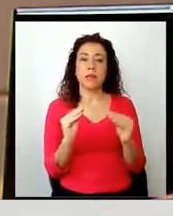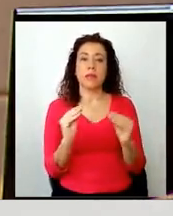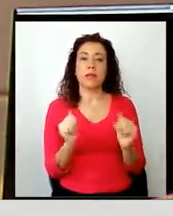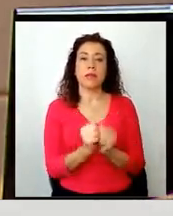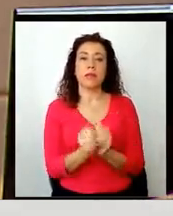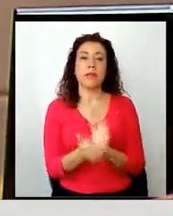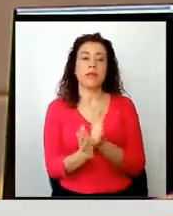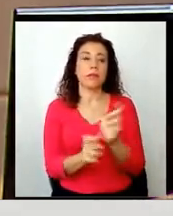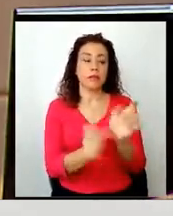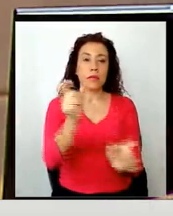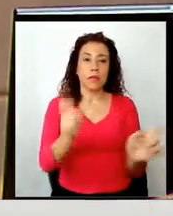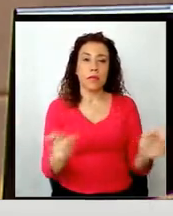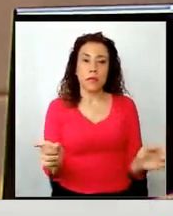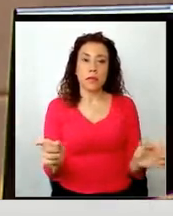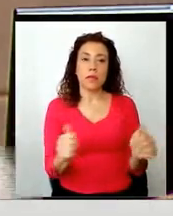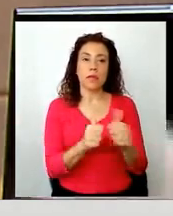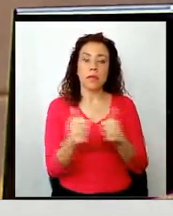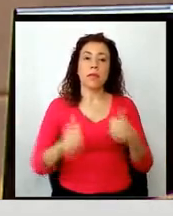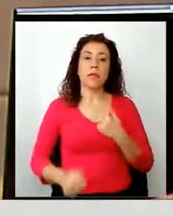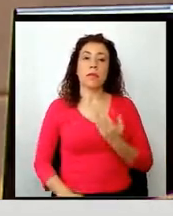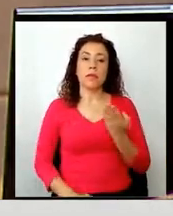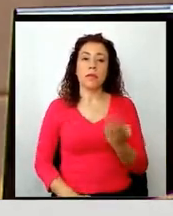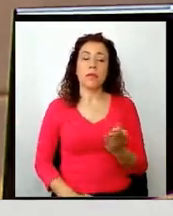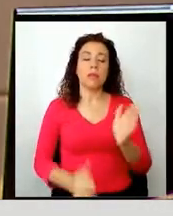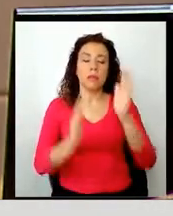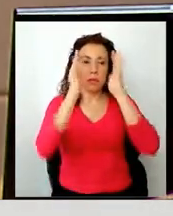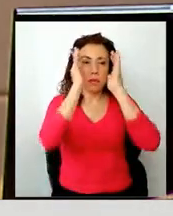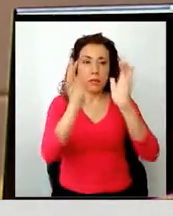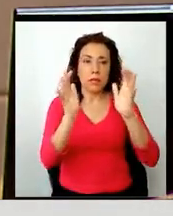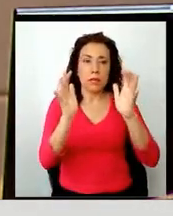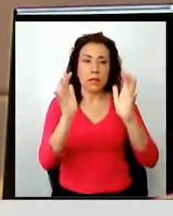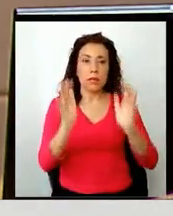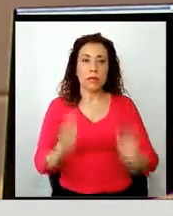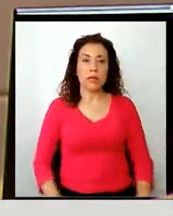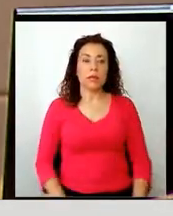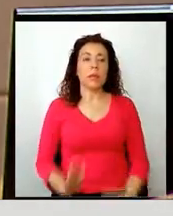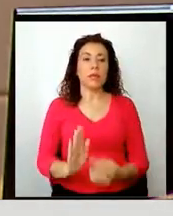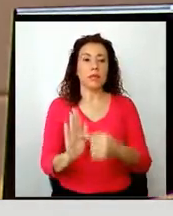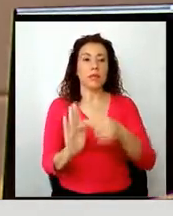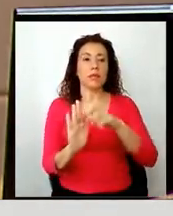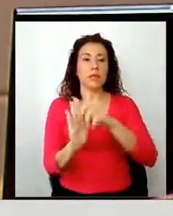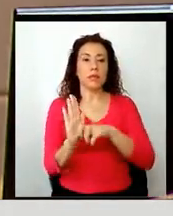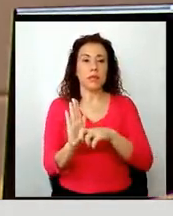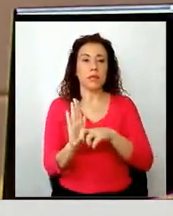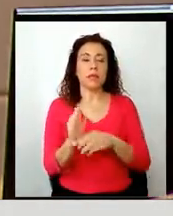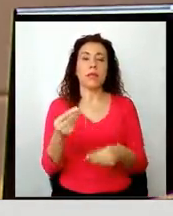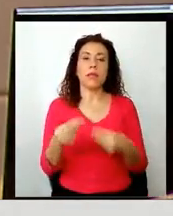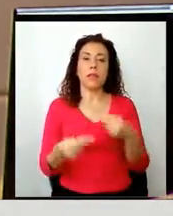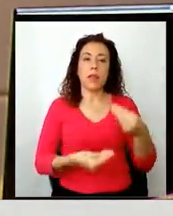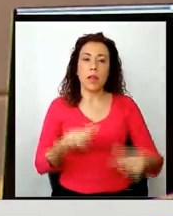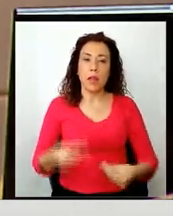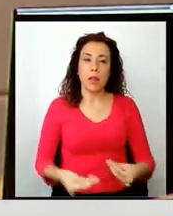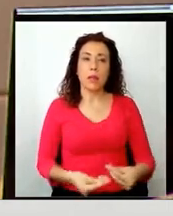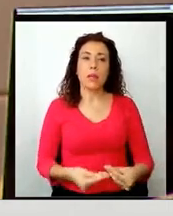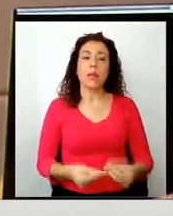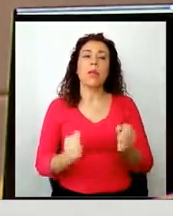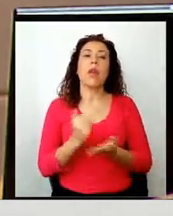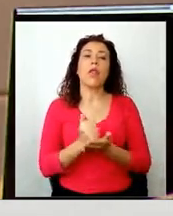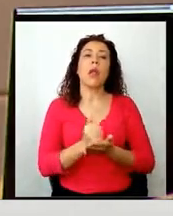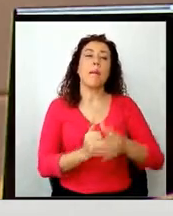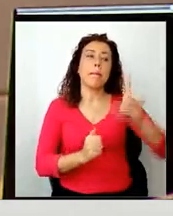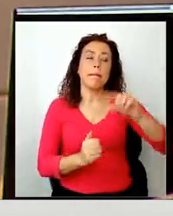Por eso yo pido que nos concenteremos al menos en este proyecto que aporta sin dudas a paliar el actual estado crítico